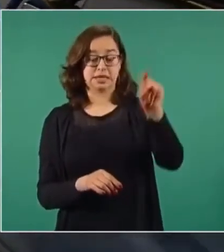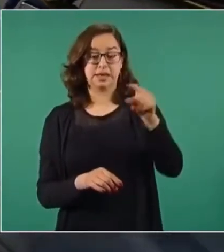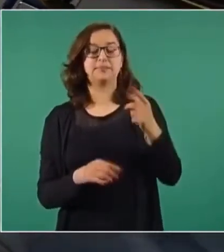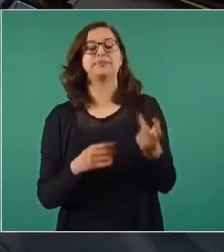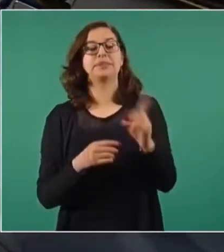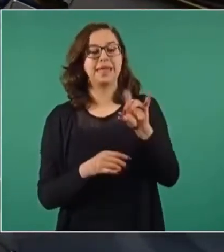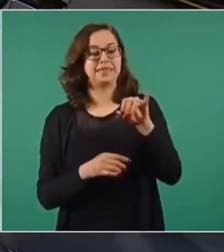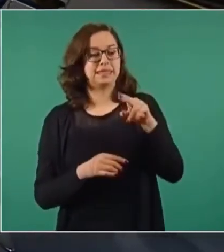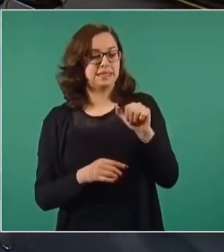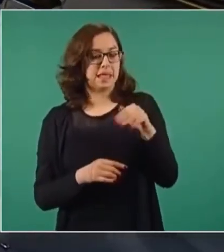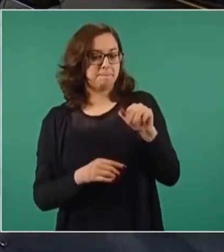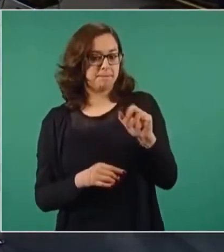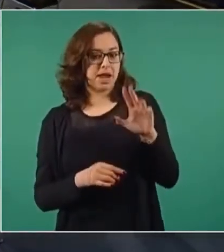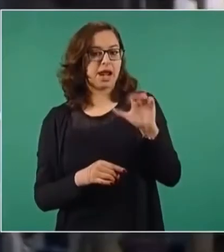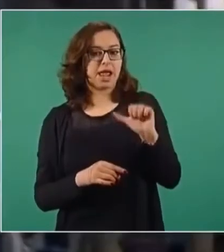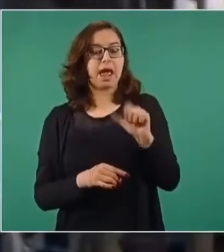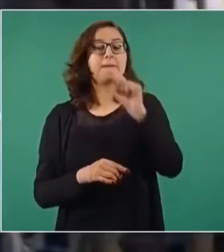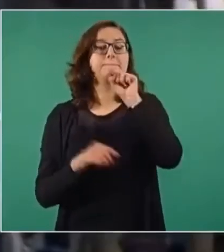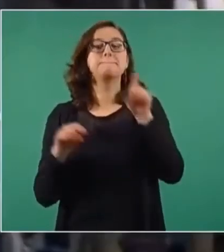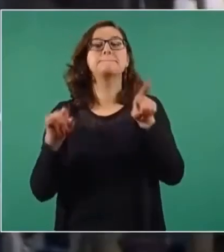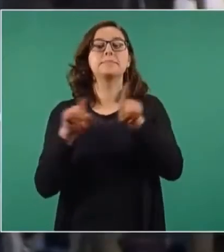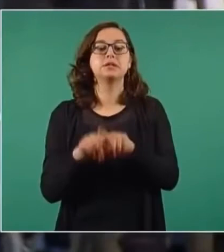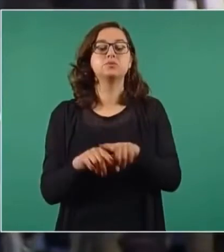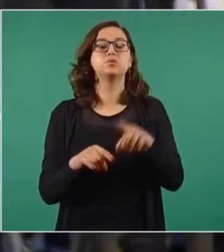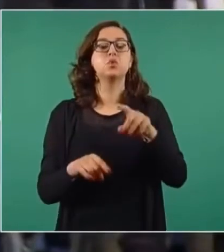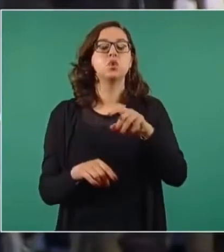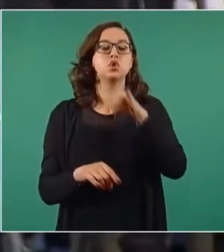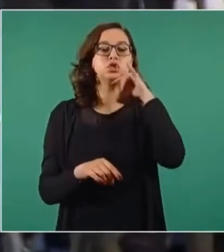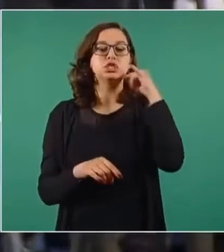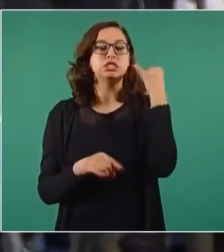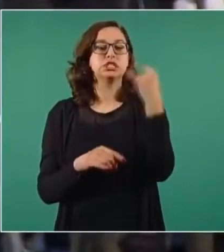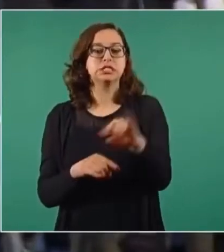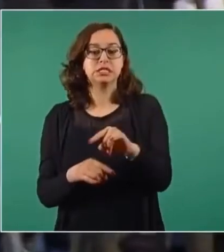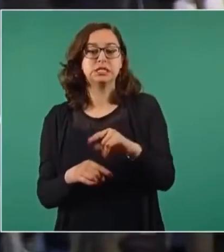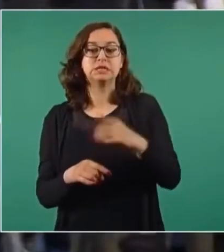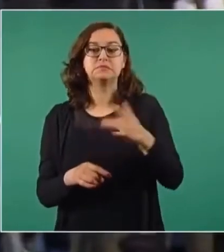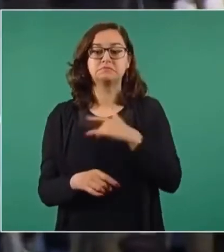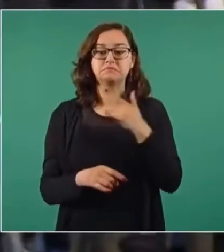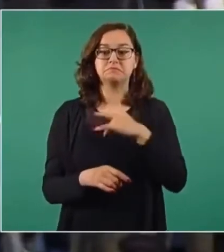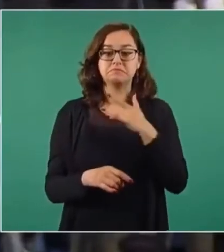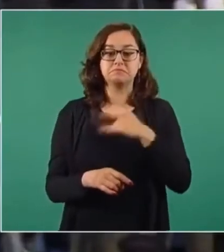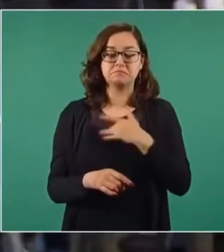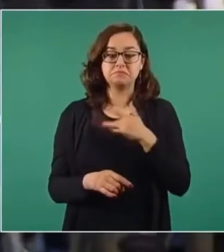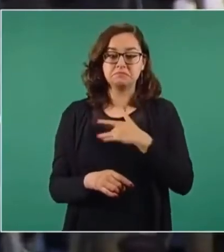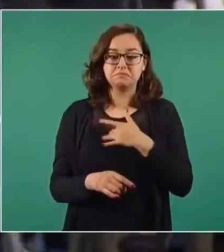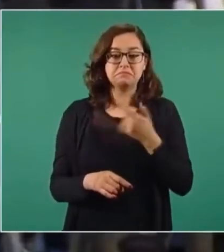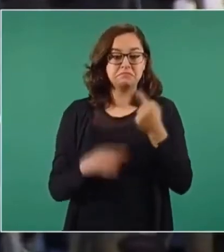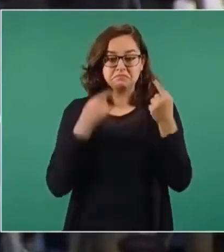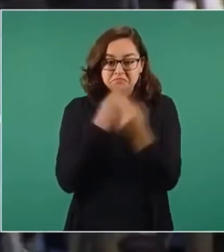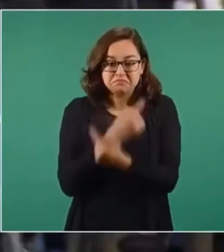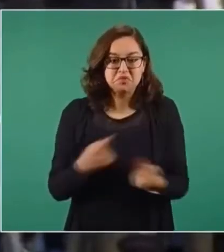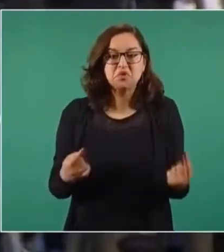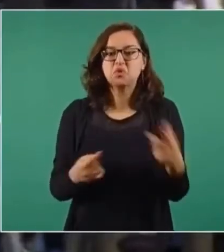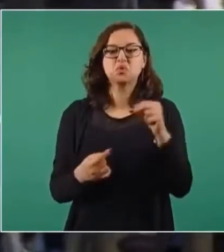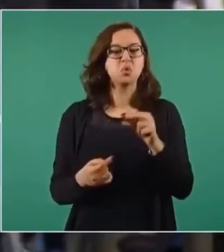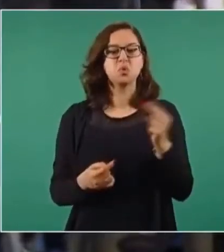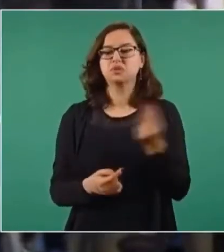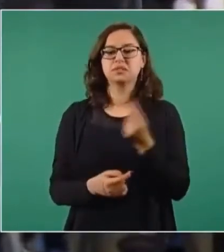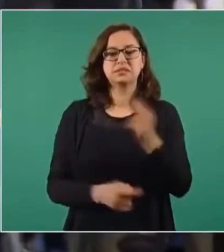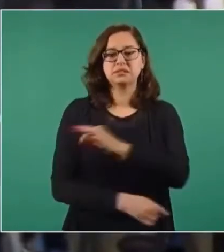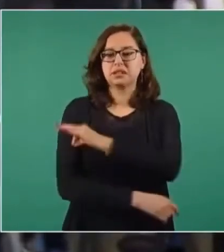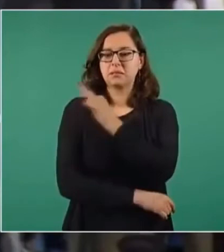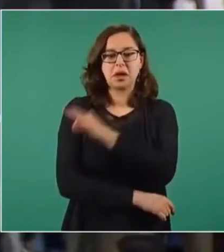está vacunando en el caso de menores, pero están probando de que no es necesaria la vacuna en menores, como usted lo ha mencionado. El